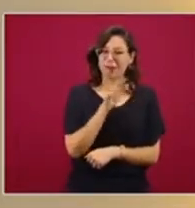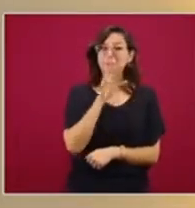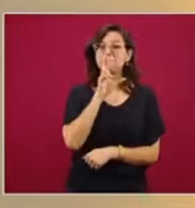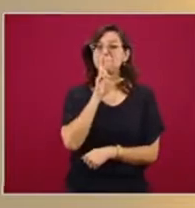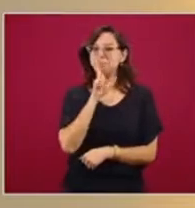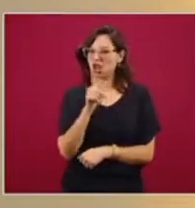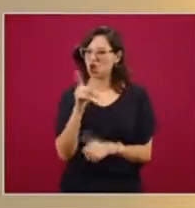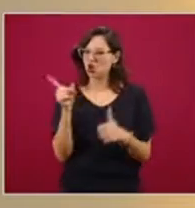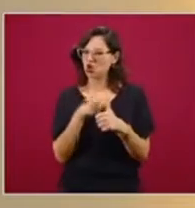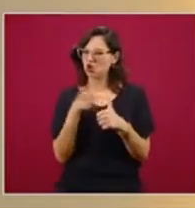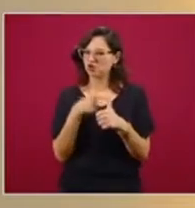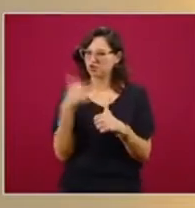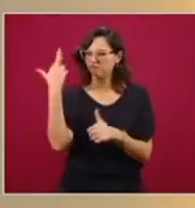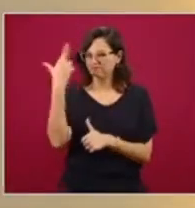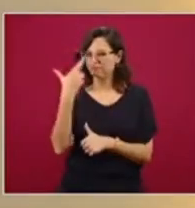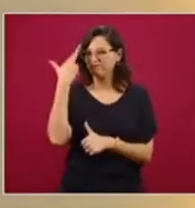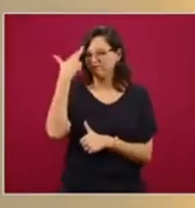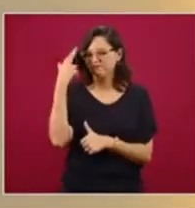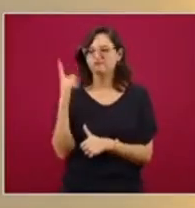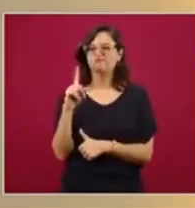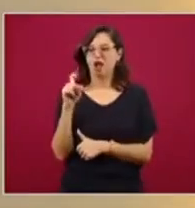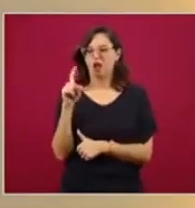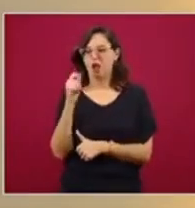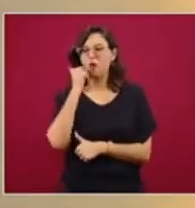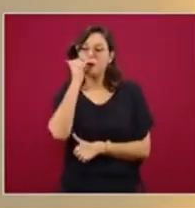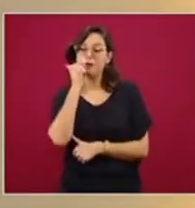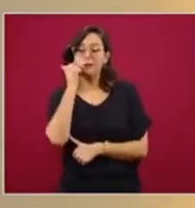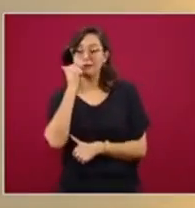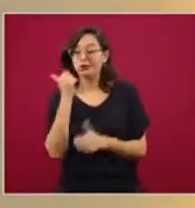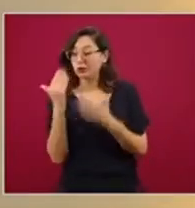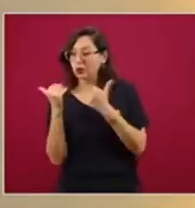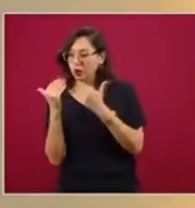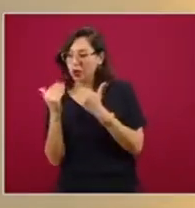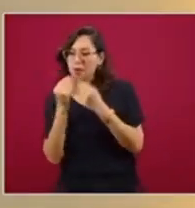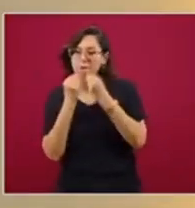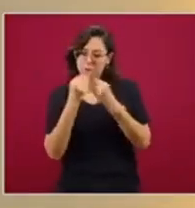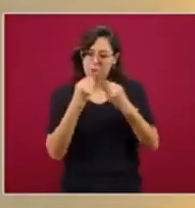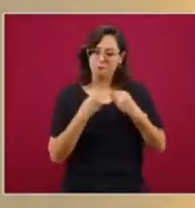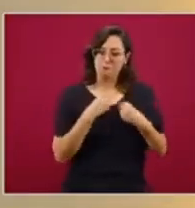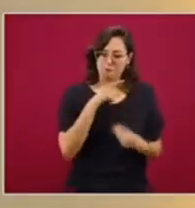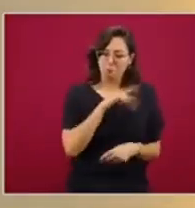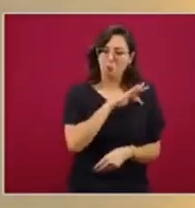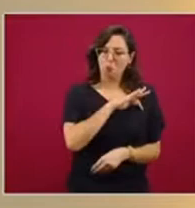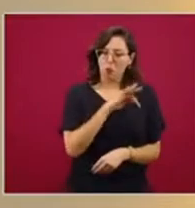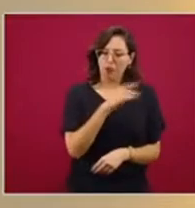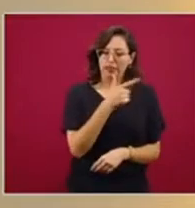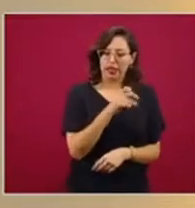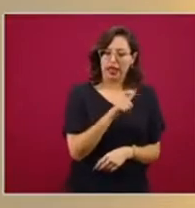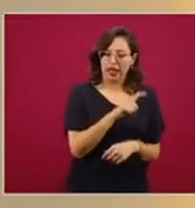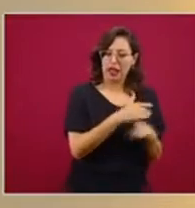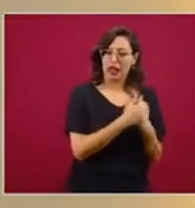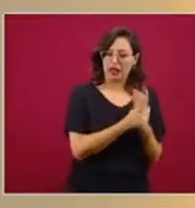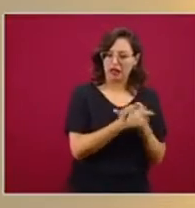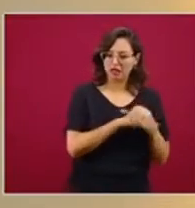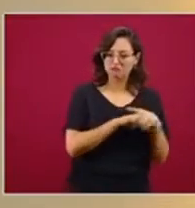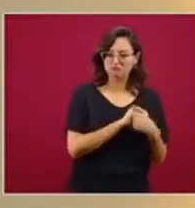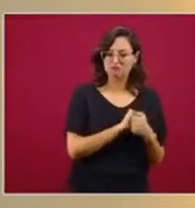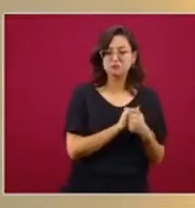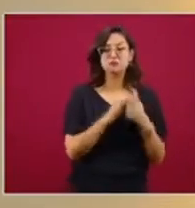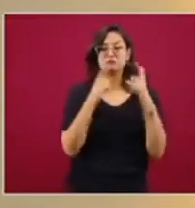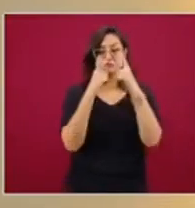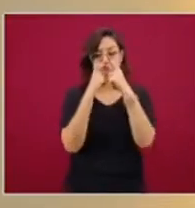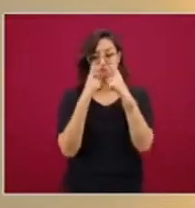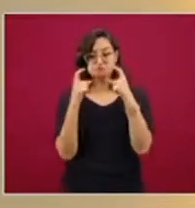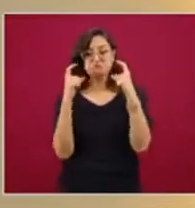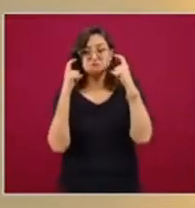es mejor agua y jabón, pero si no hay agua y jabón, usemos alcohol gel. El cubrebocas es útil como